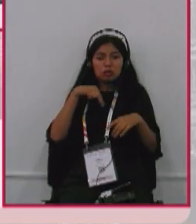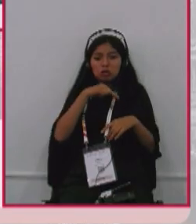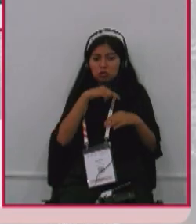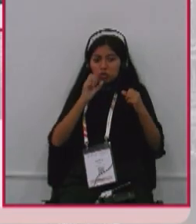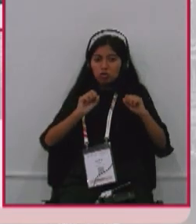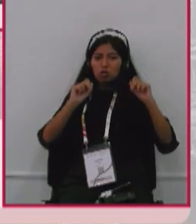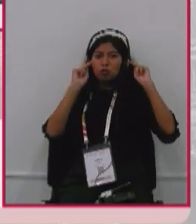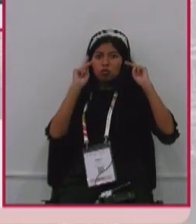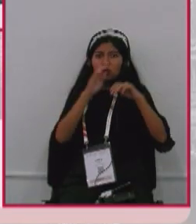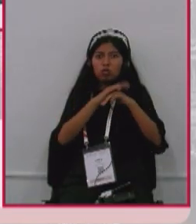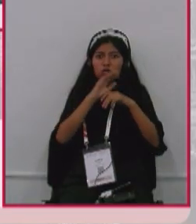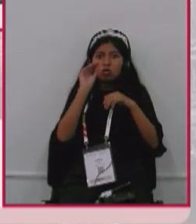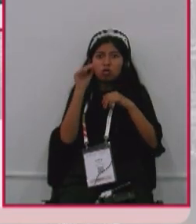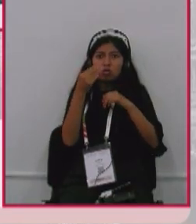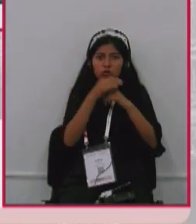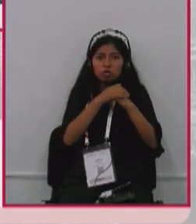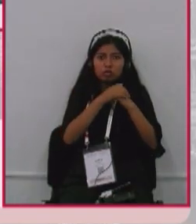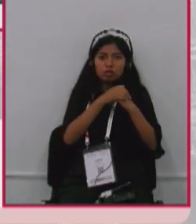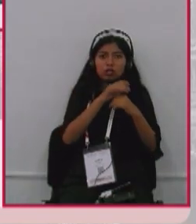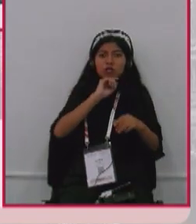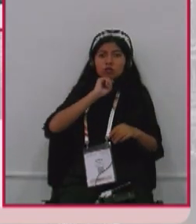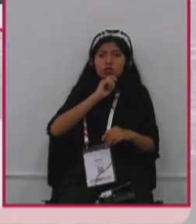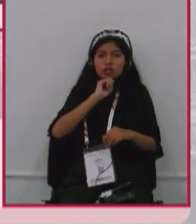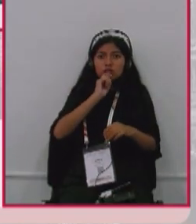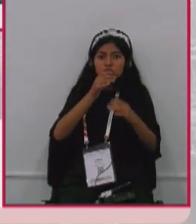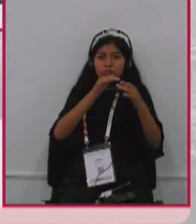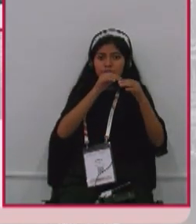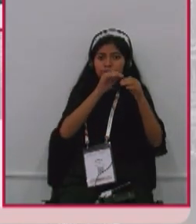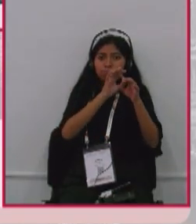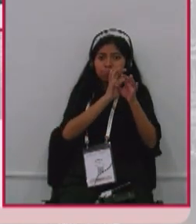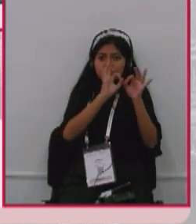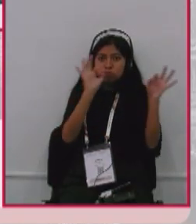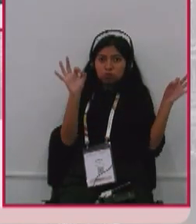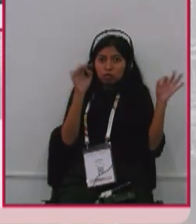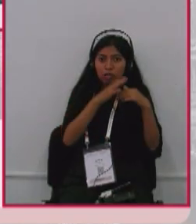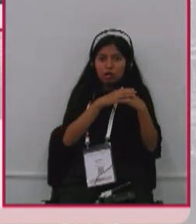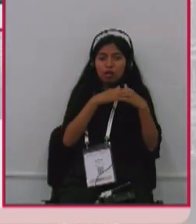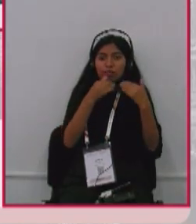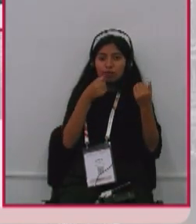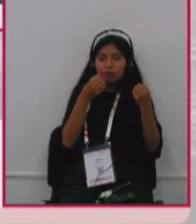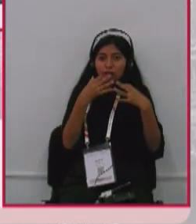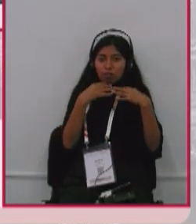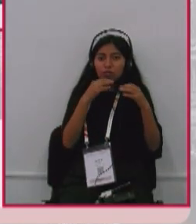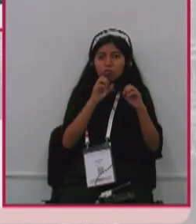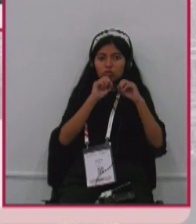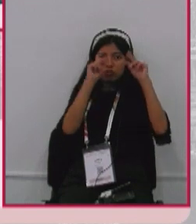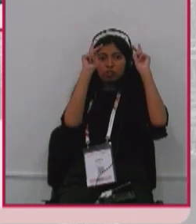oportunidad porque nuestro mineral es fino, es arcilloso. Entonces genera una oportunidad.